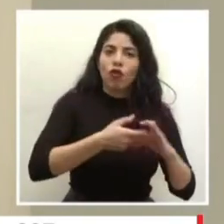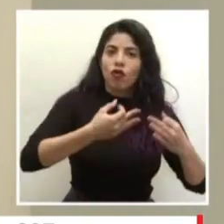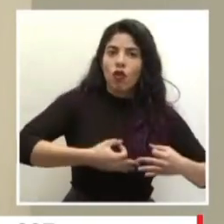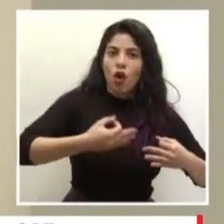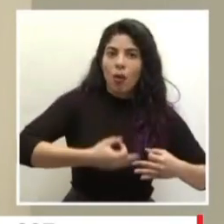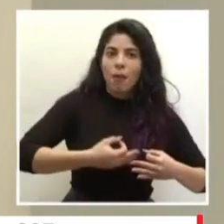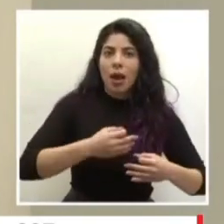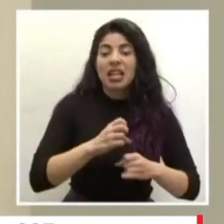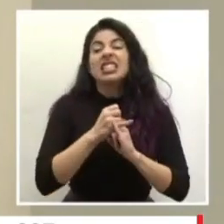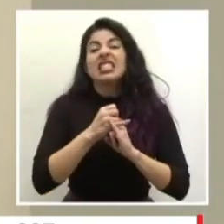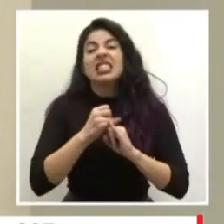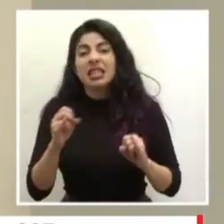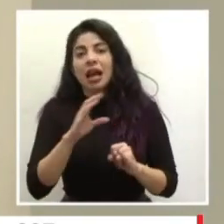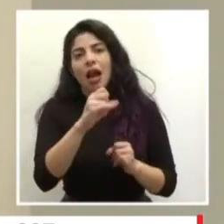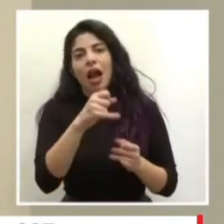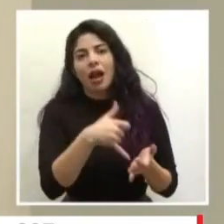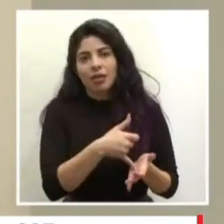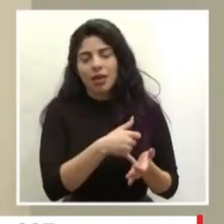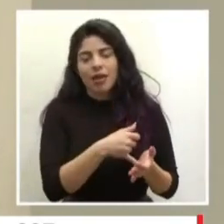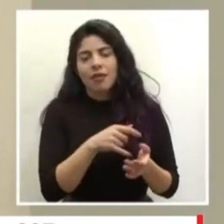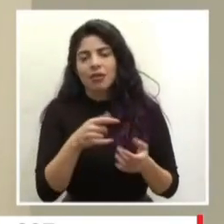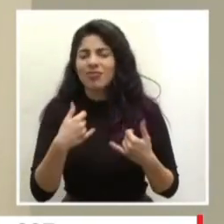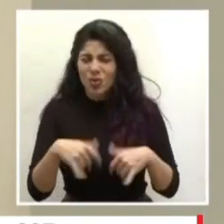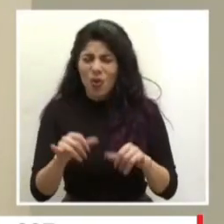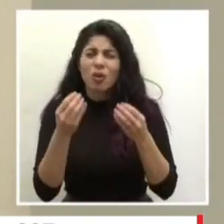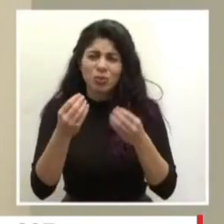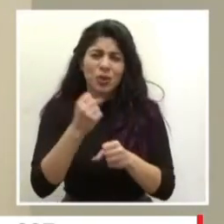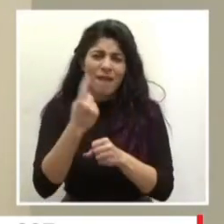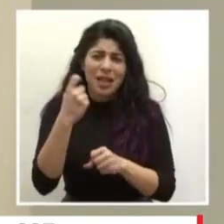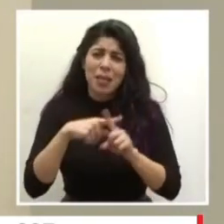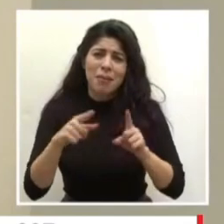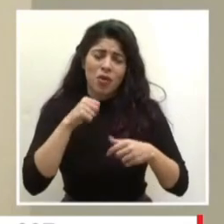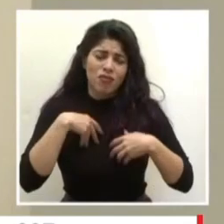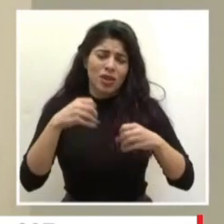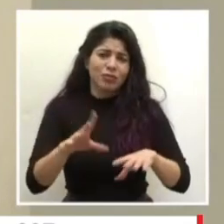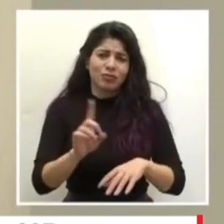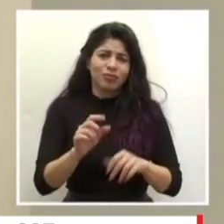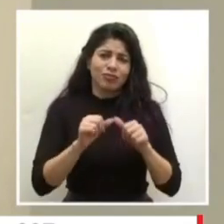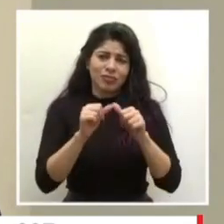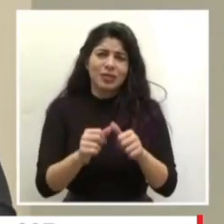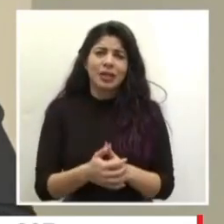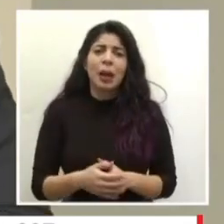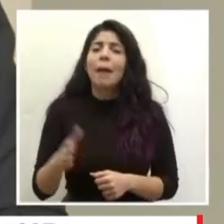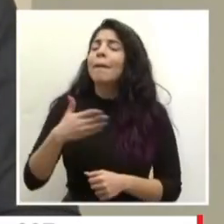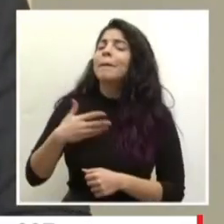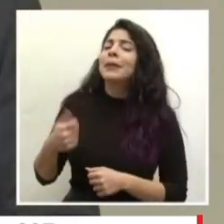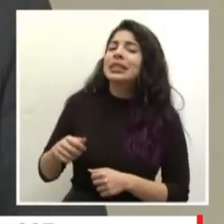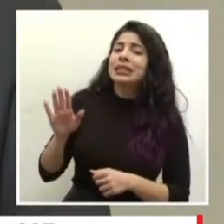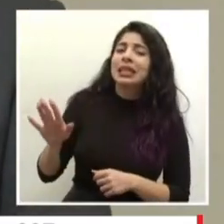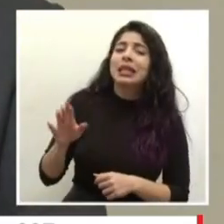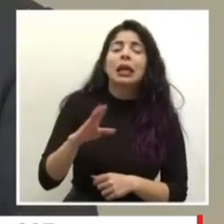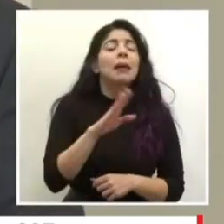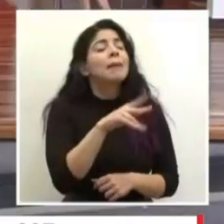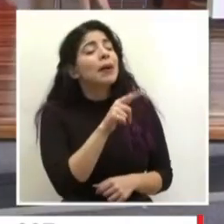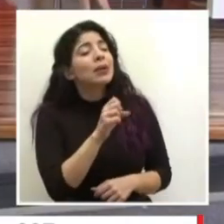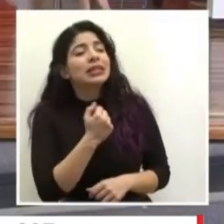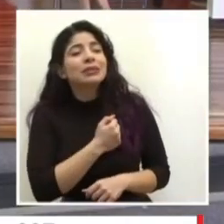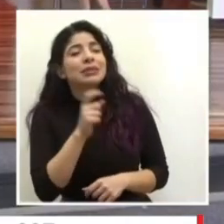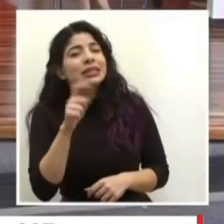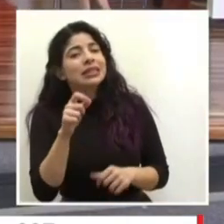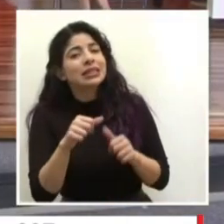sin debilitar la caja. Hay mucho por hacer aún, pero no renunciamos a hacer eso. Señor presidente, de manera concreta, Pablo, responder a dos